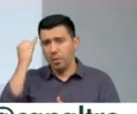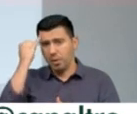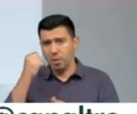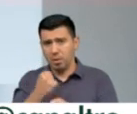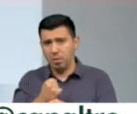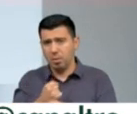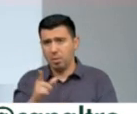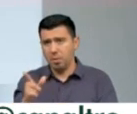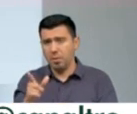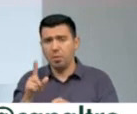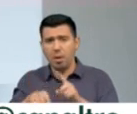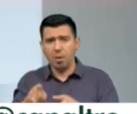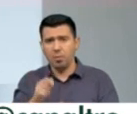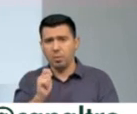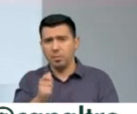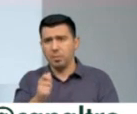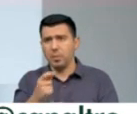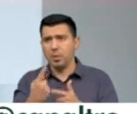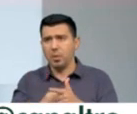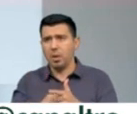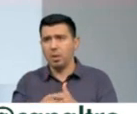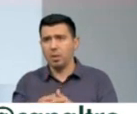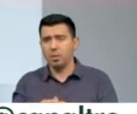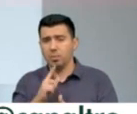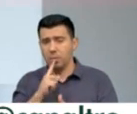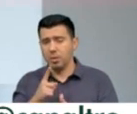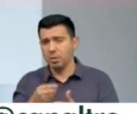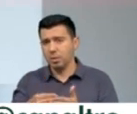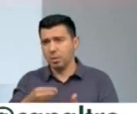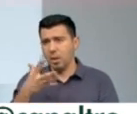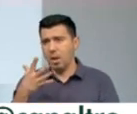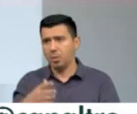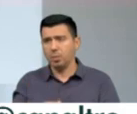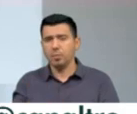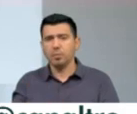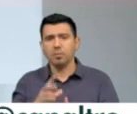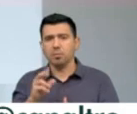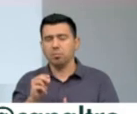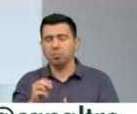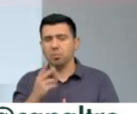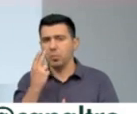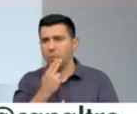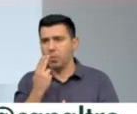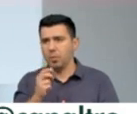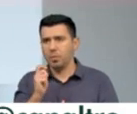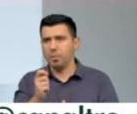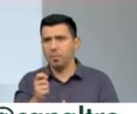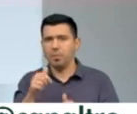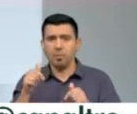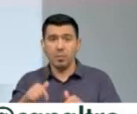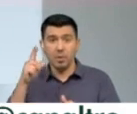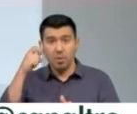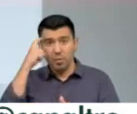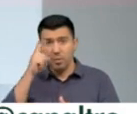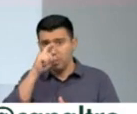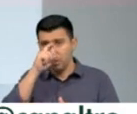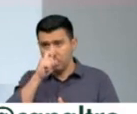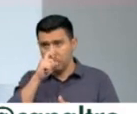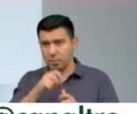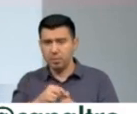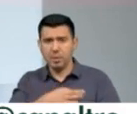algunas pagando arriendo y es un costo digamos alto que no se puede asumir porque en este gobierno de austeridad y de lógica